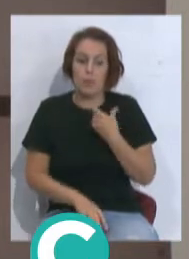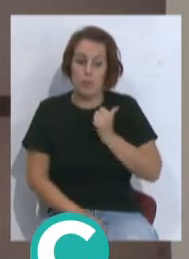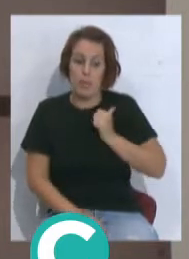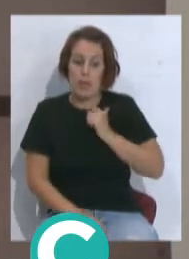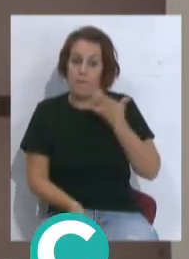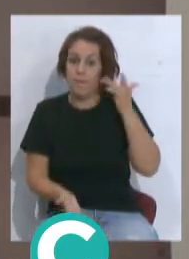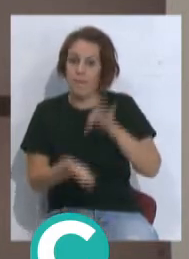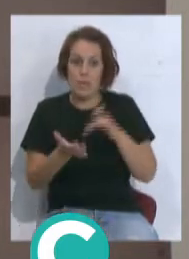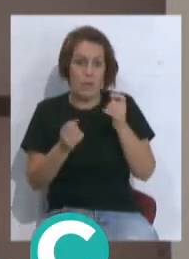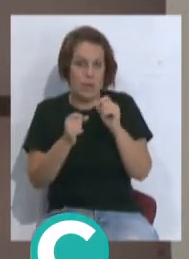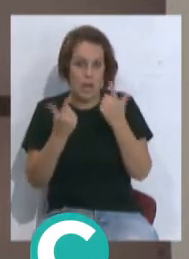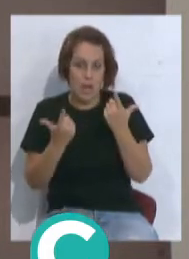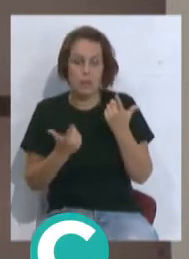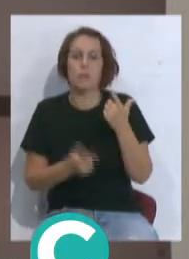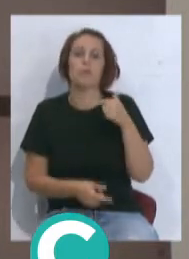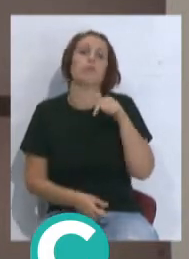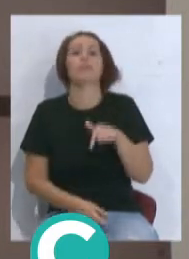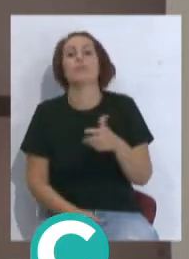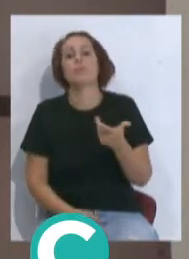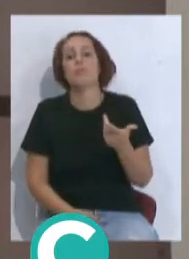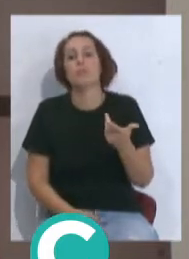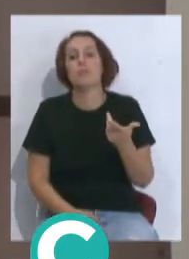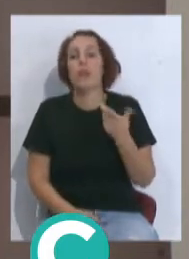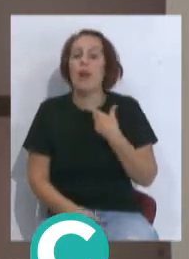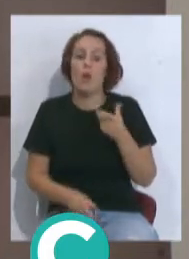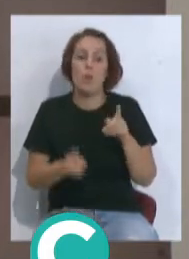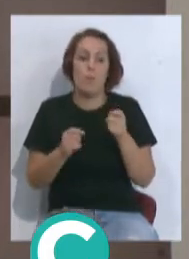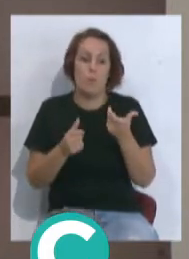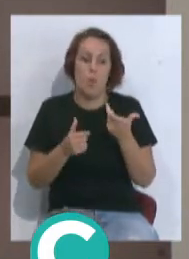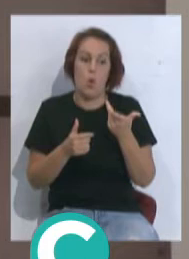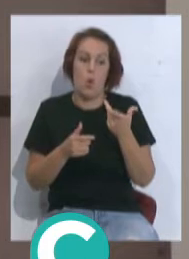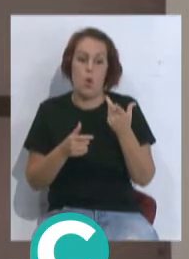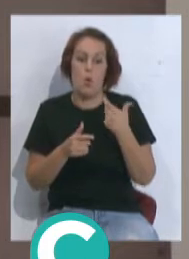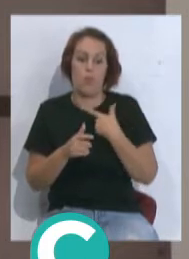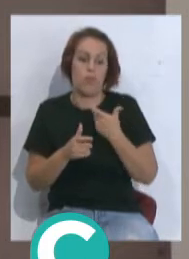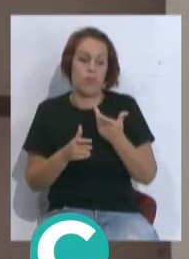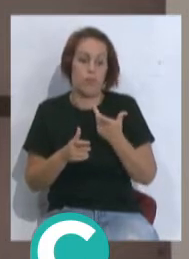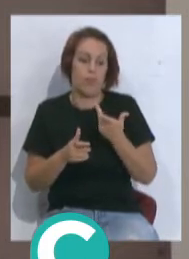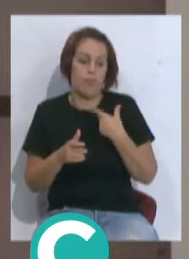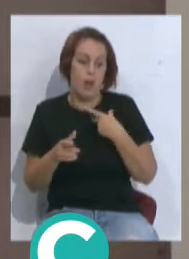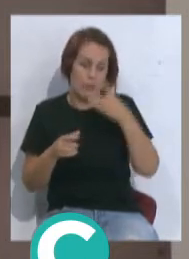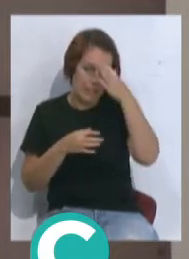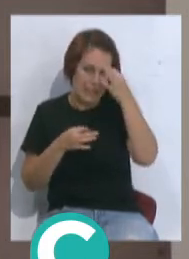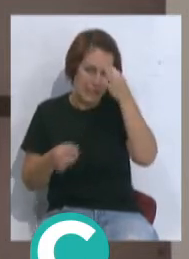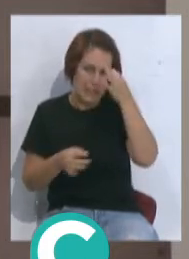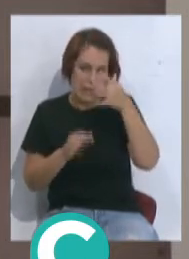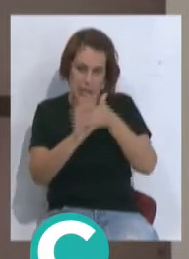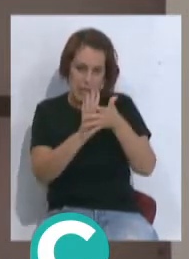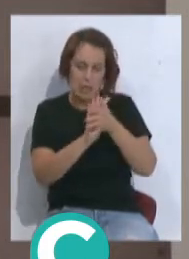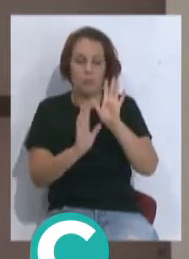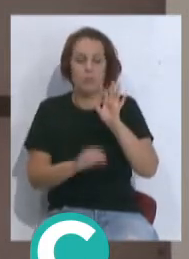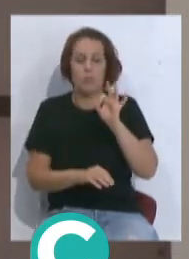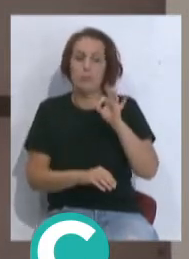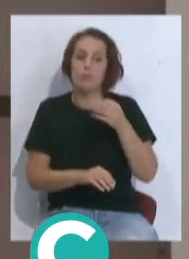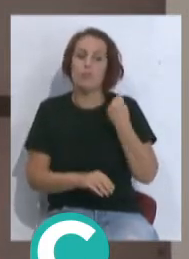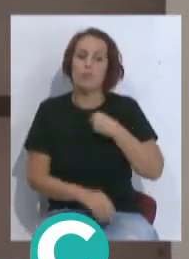ya que estamos y ya terminamos de cerrar esta caja de Pandora que se ha abierto, ¿no? Pero lo que sí es cierto es, y al hilo de lo que